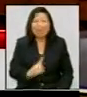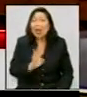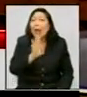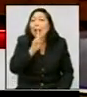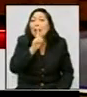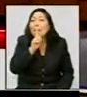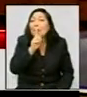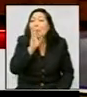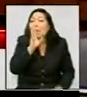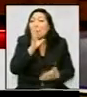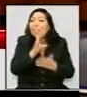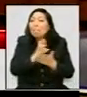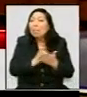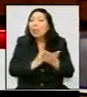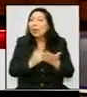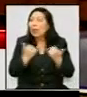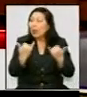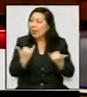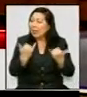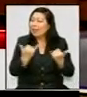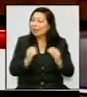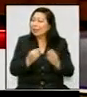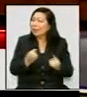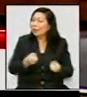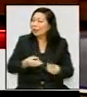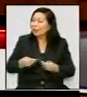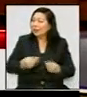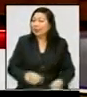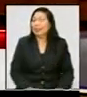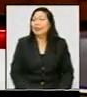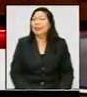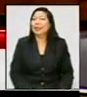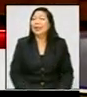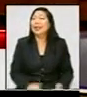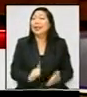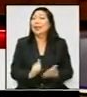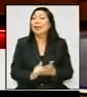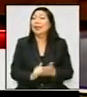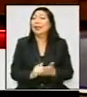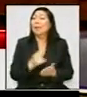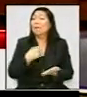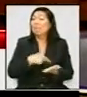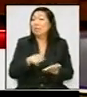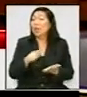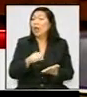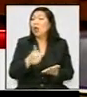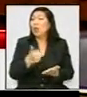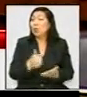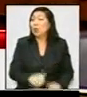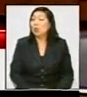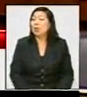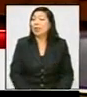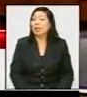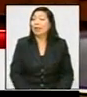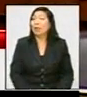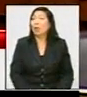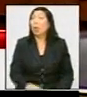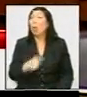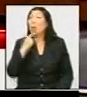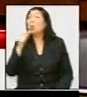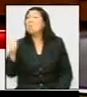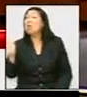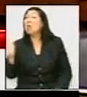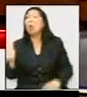nada. Pero ese conglomerado mediático es el que endiosa a unos y sataniza a